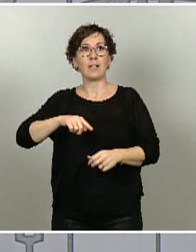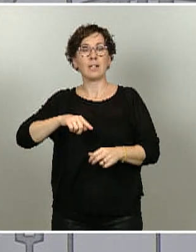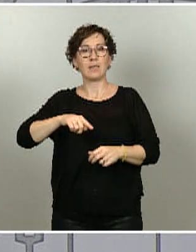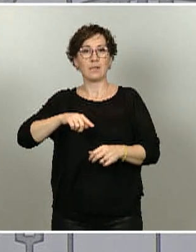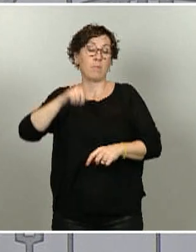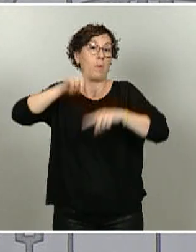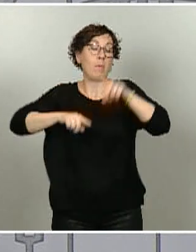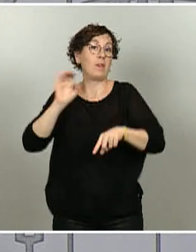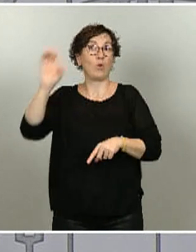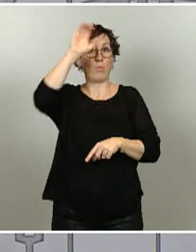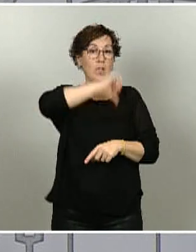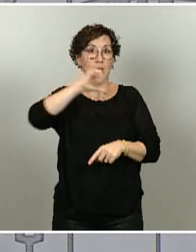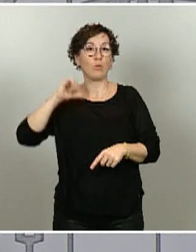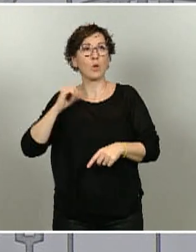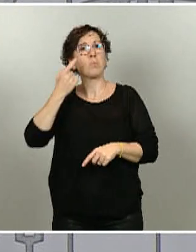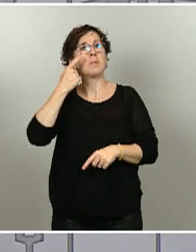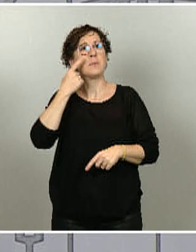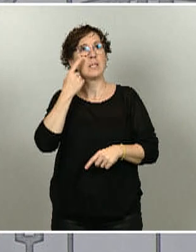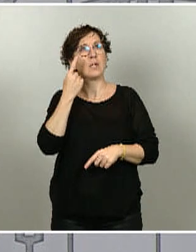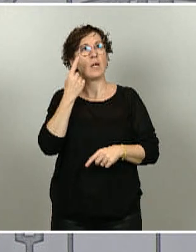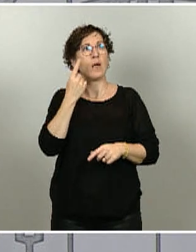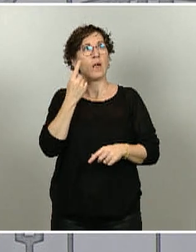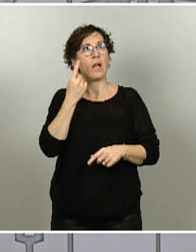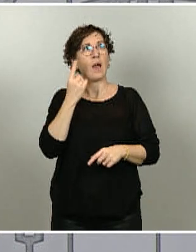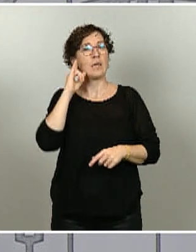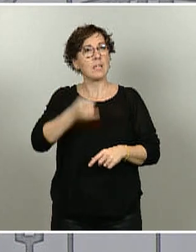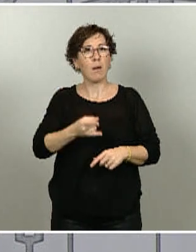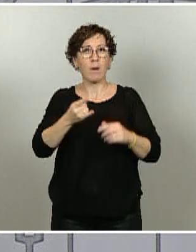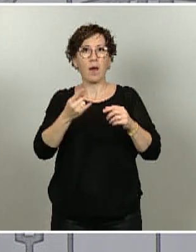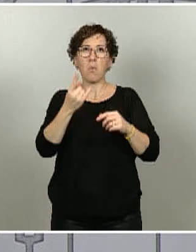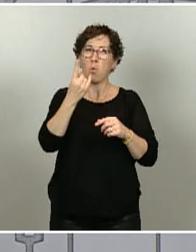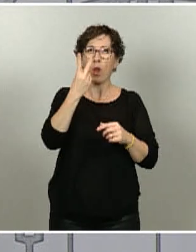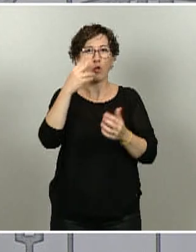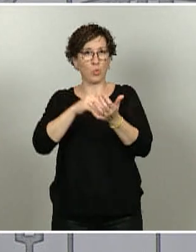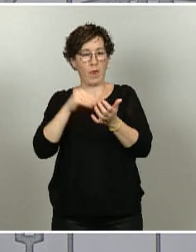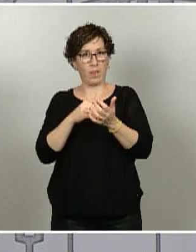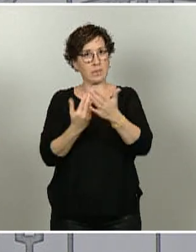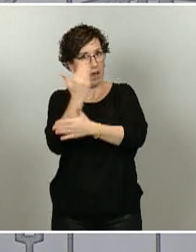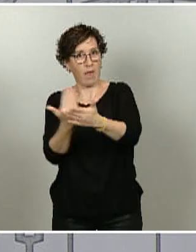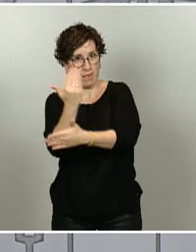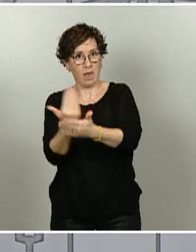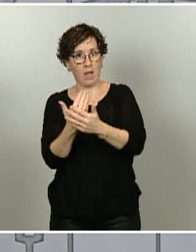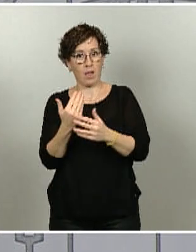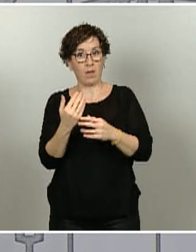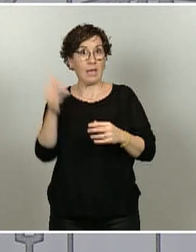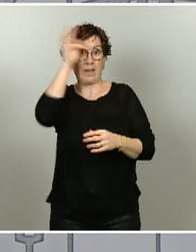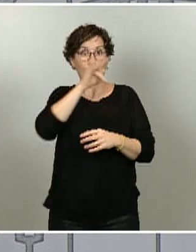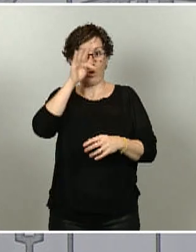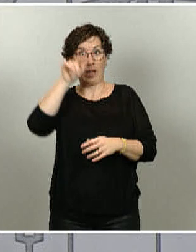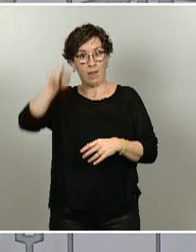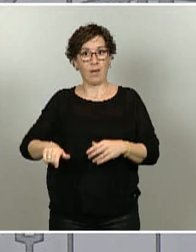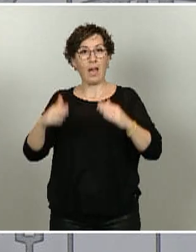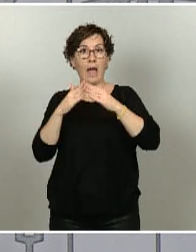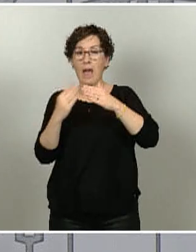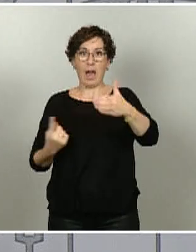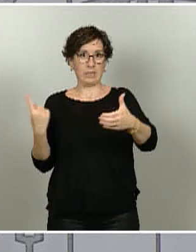1 o 2 veces al día. Y en principio estas personas están aisladas. Entendemos que la población es suficientemente responsable como